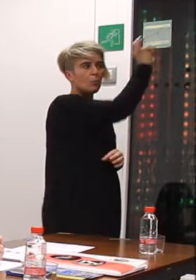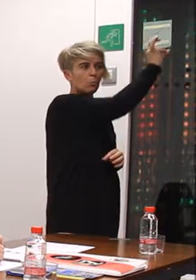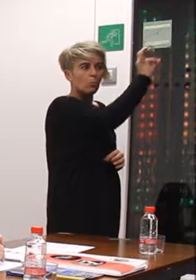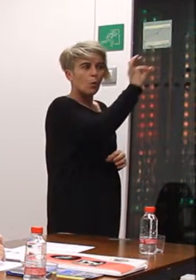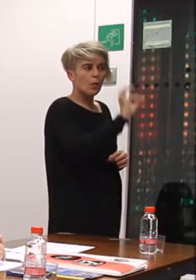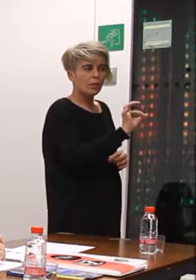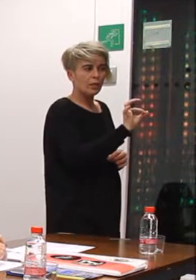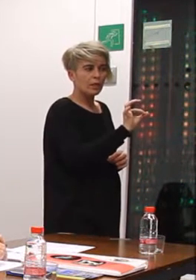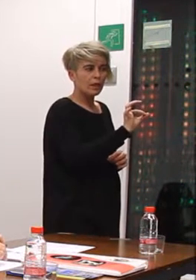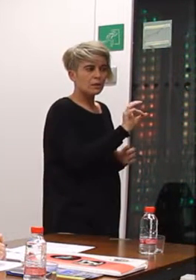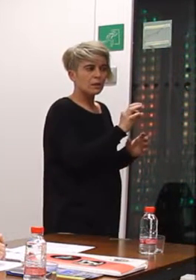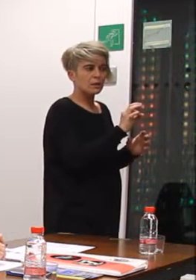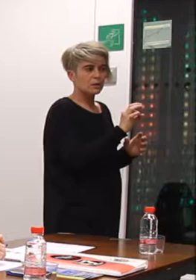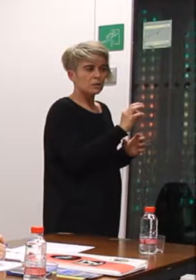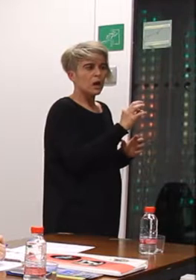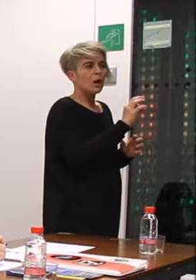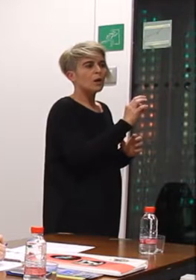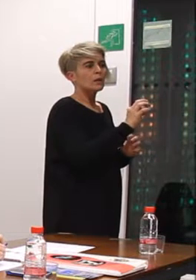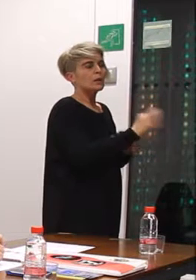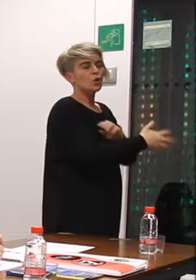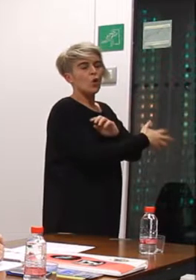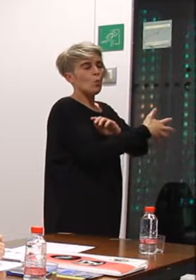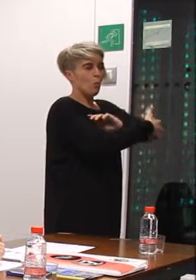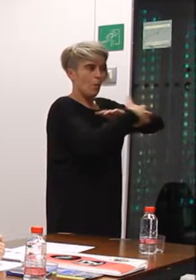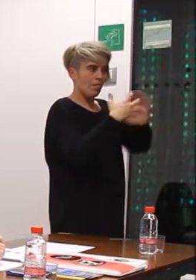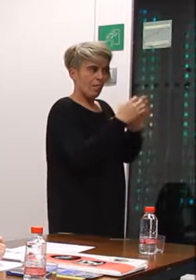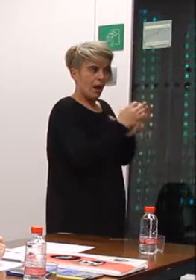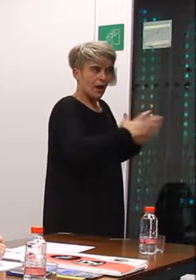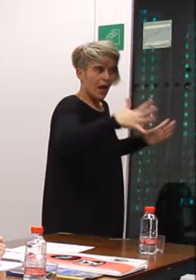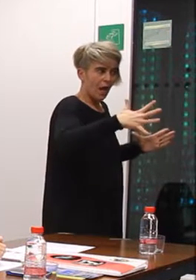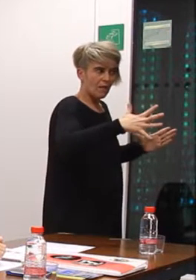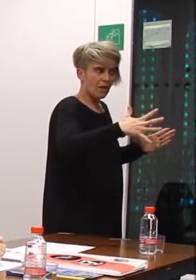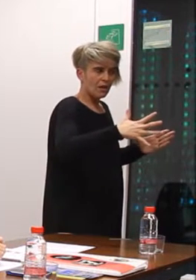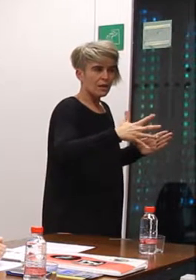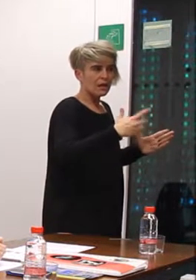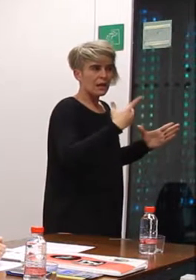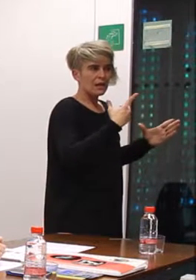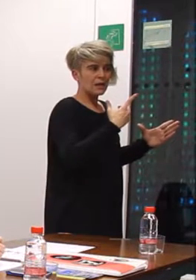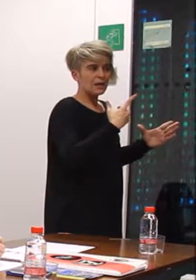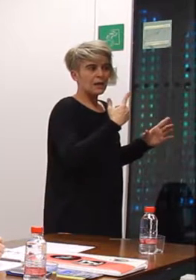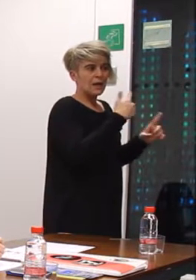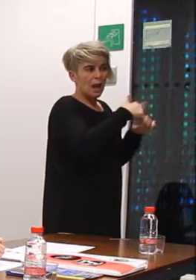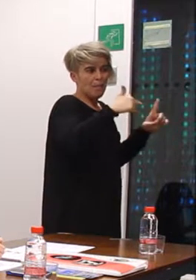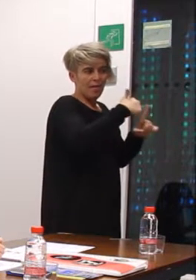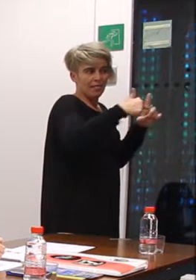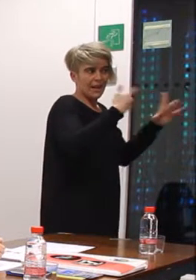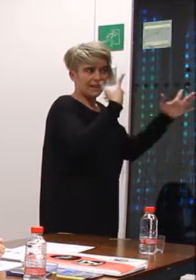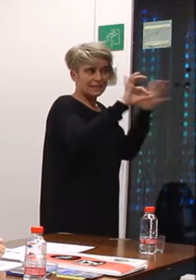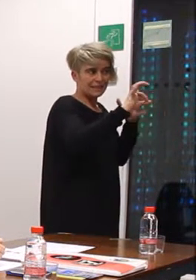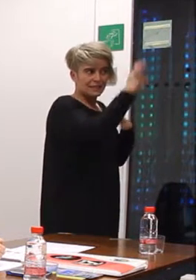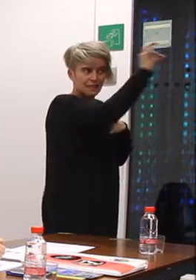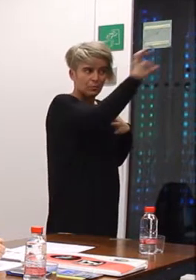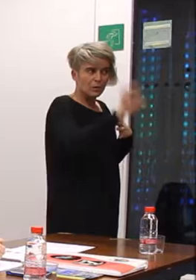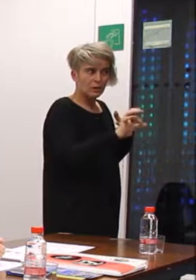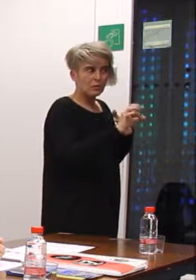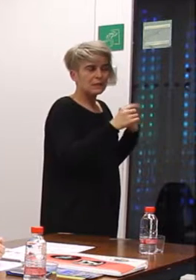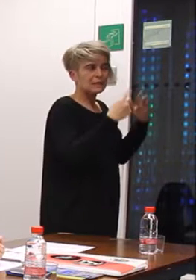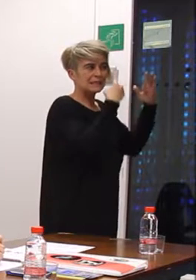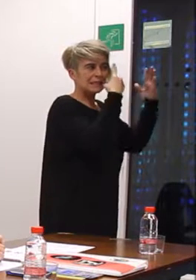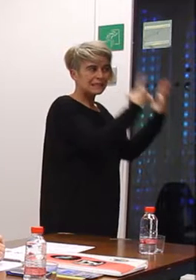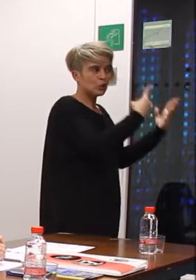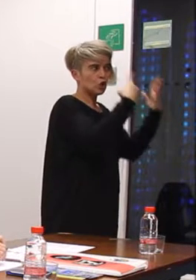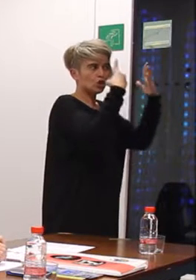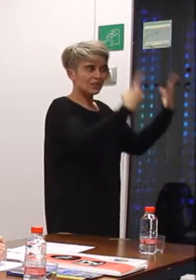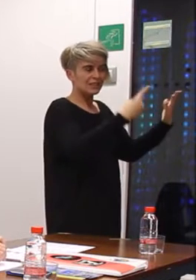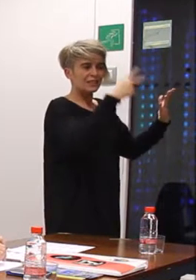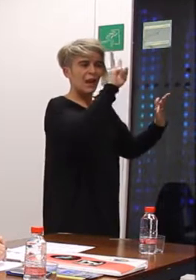nacional, la mediana de la renta nacional. Estamos hablando de que el 60% de la mediana de renta nacional es 662 euros, o sea,